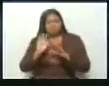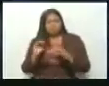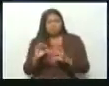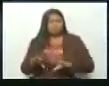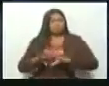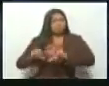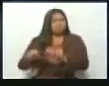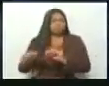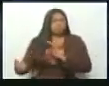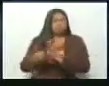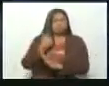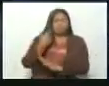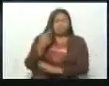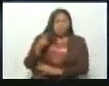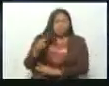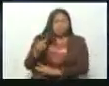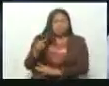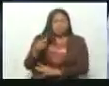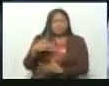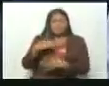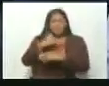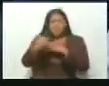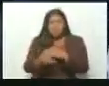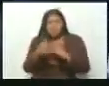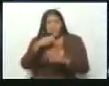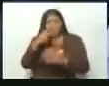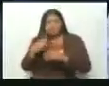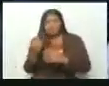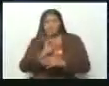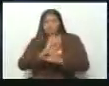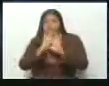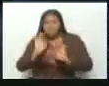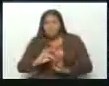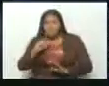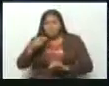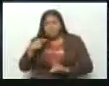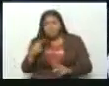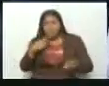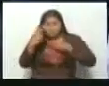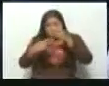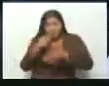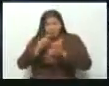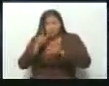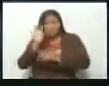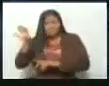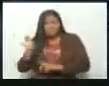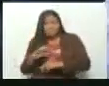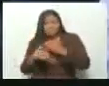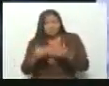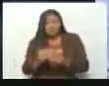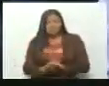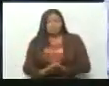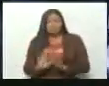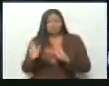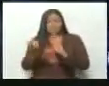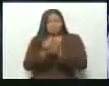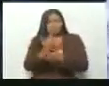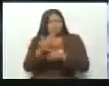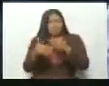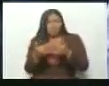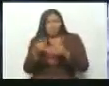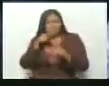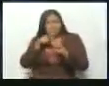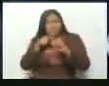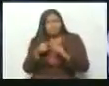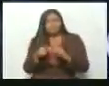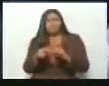imperialismo norteamericano. Agentes, voceros del imperialismo norteamericano estuvieron visitando los países del Caribe para desmantelar, en medio